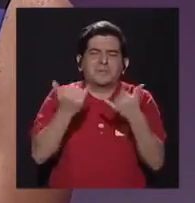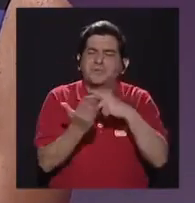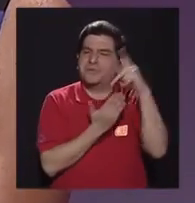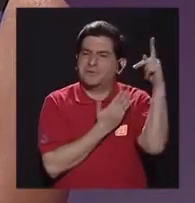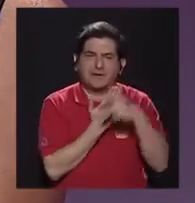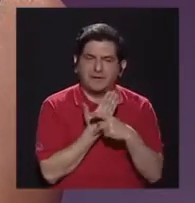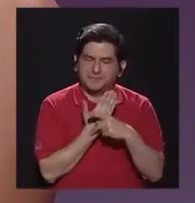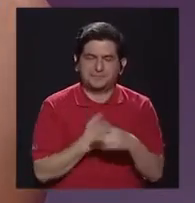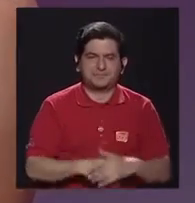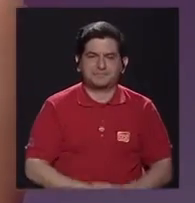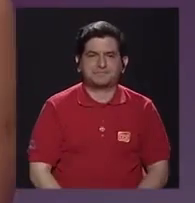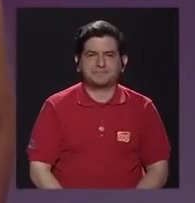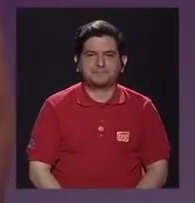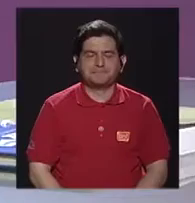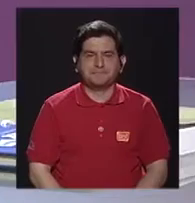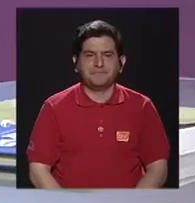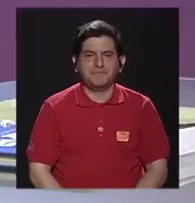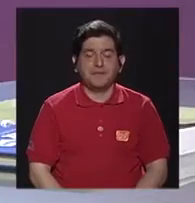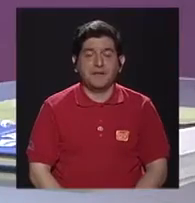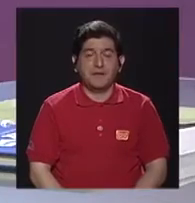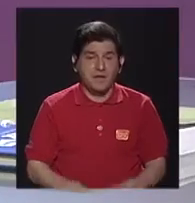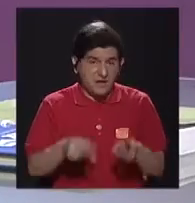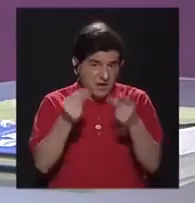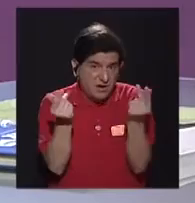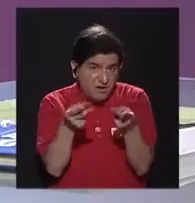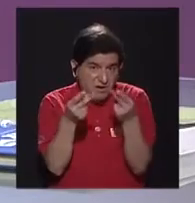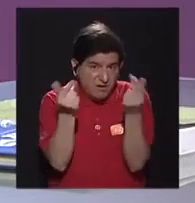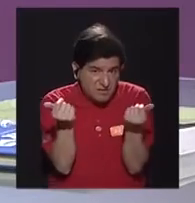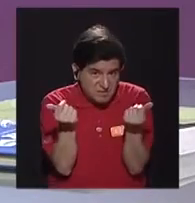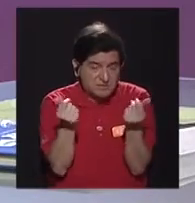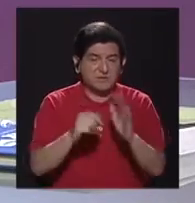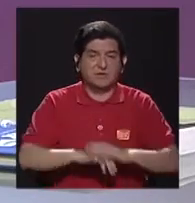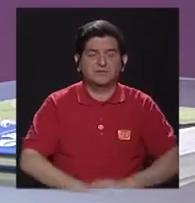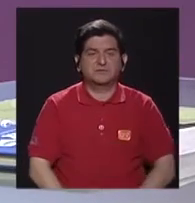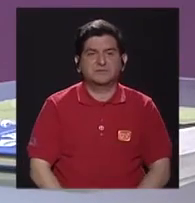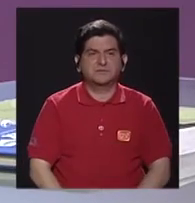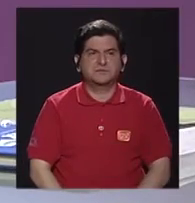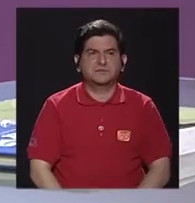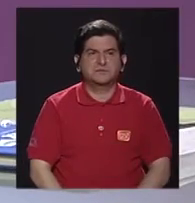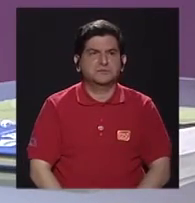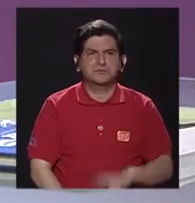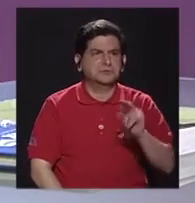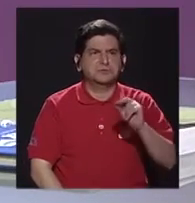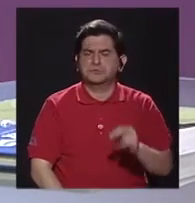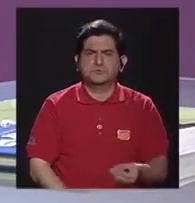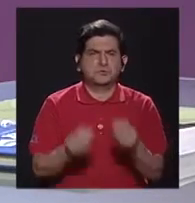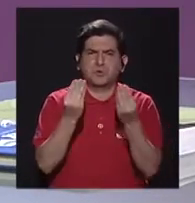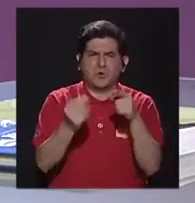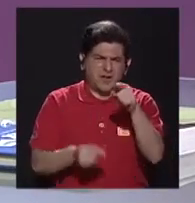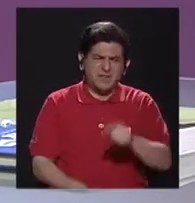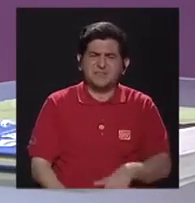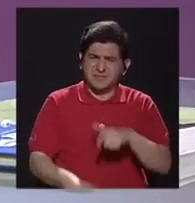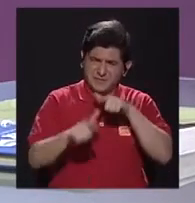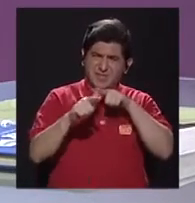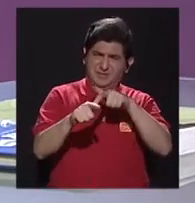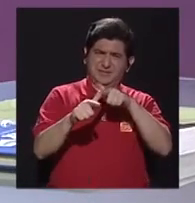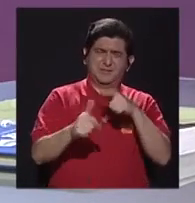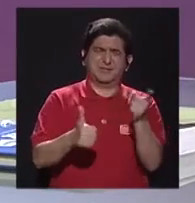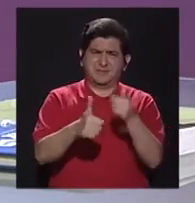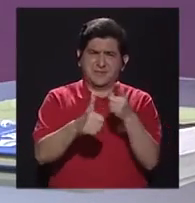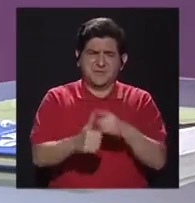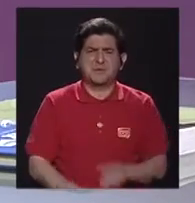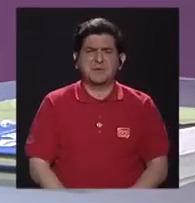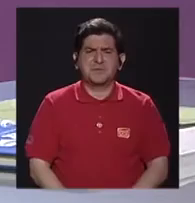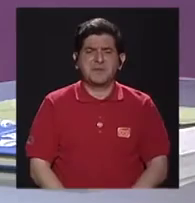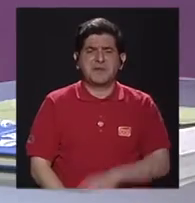programa. ¿Es un costo? Los costos, digamos, no son tantos, eso sí ha exagerado, y en primer lugar la